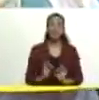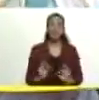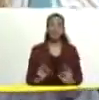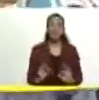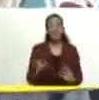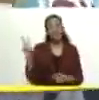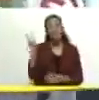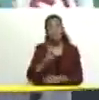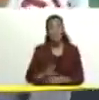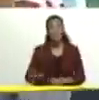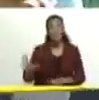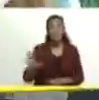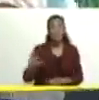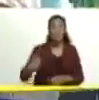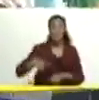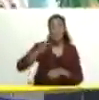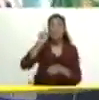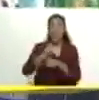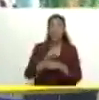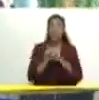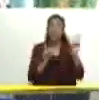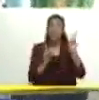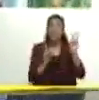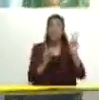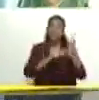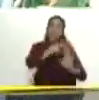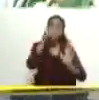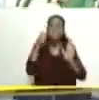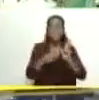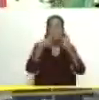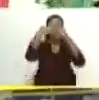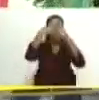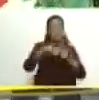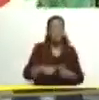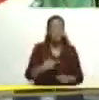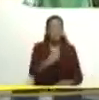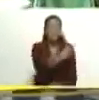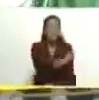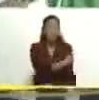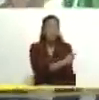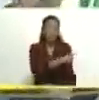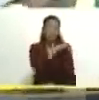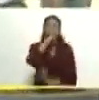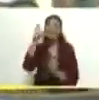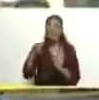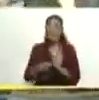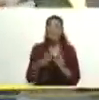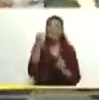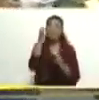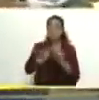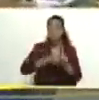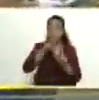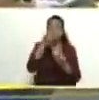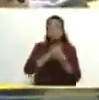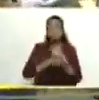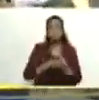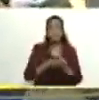Venezuela es el país número uno que ha completado todo el total de vacunaciones. Hemos resistido a